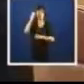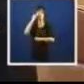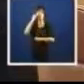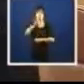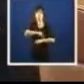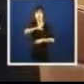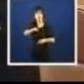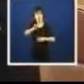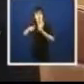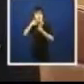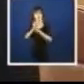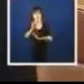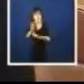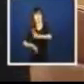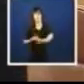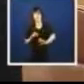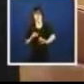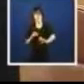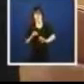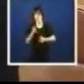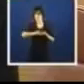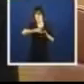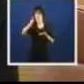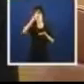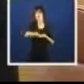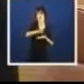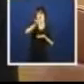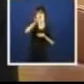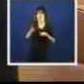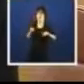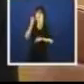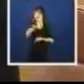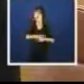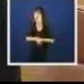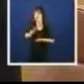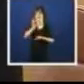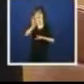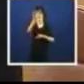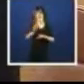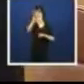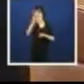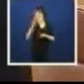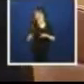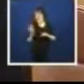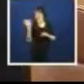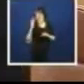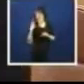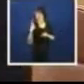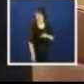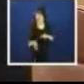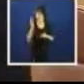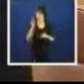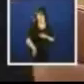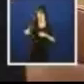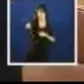modificar o atestado que comprometía o señor Espadas. O a súa recente, e xa van 3,